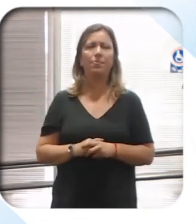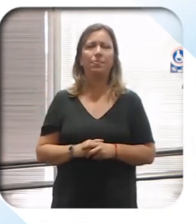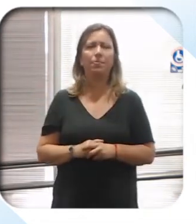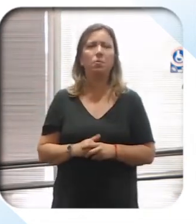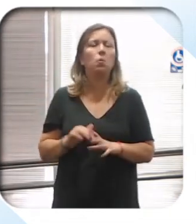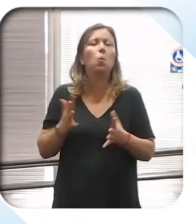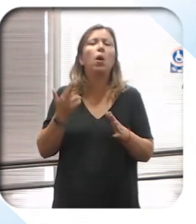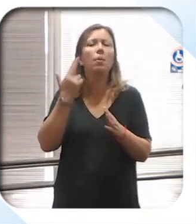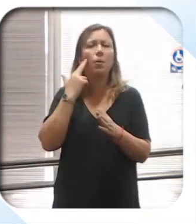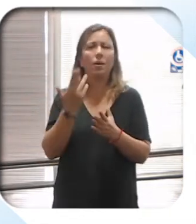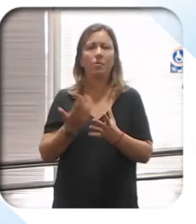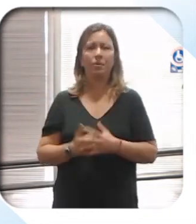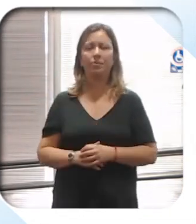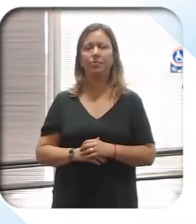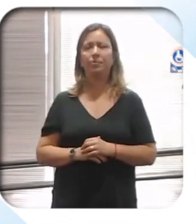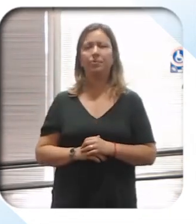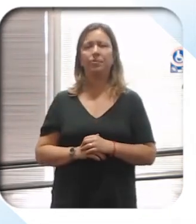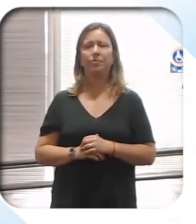¿Cuál es el problema?